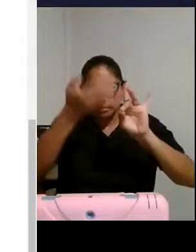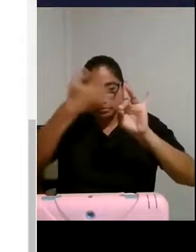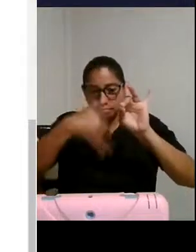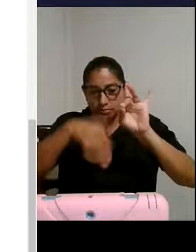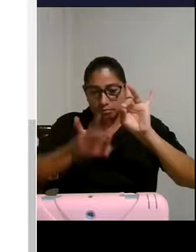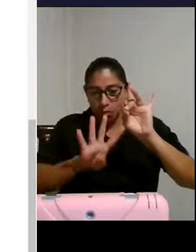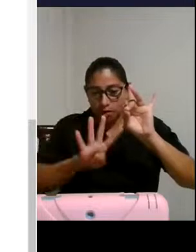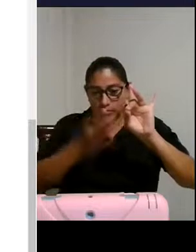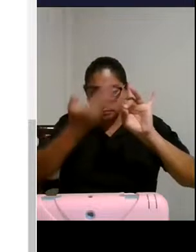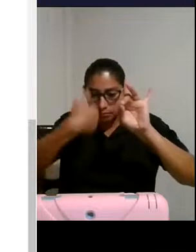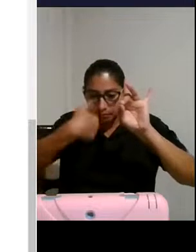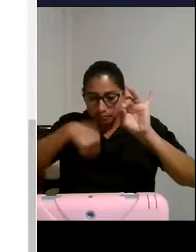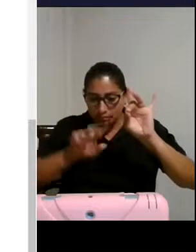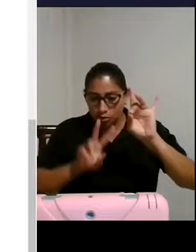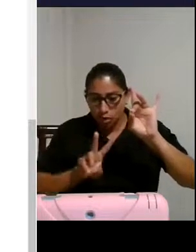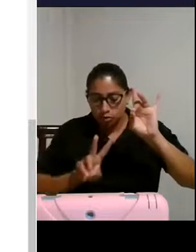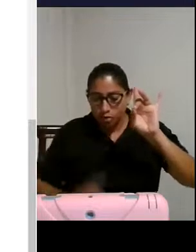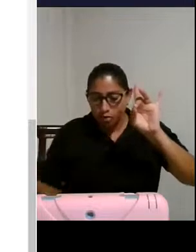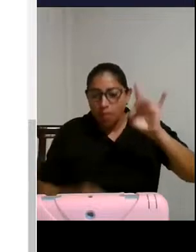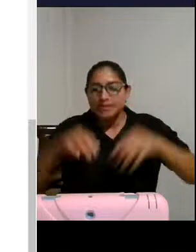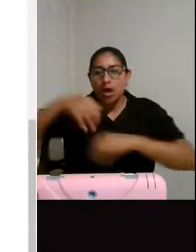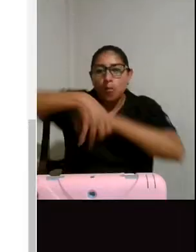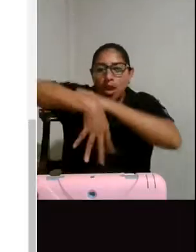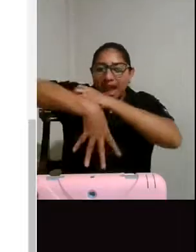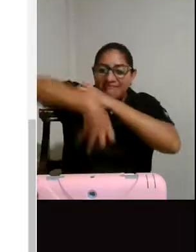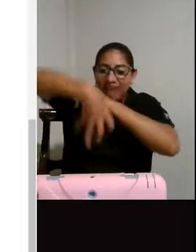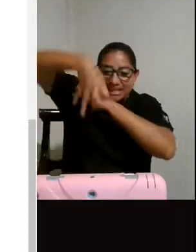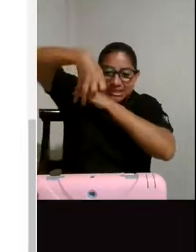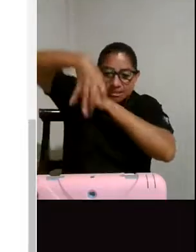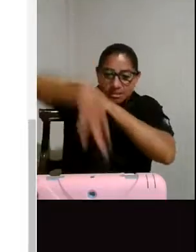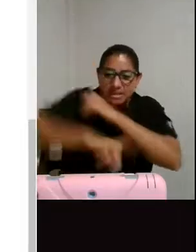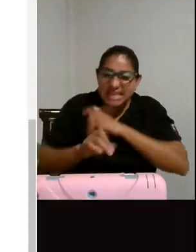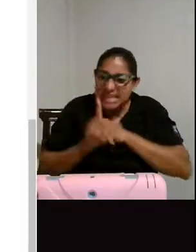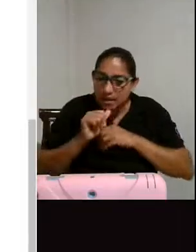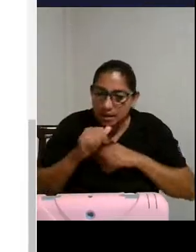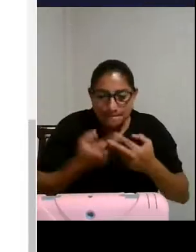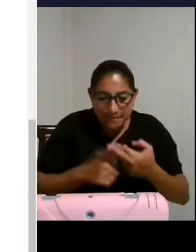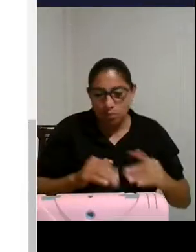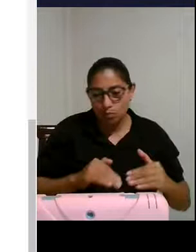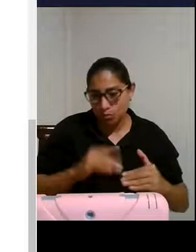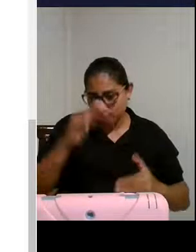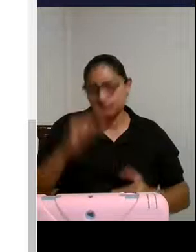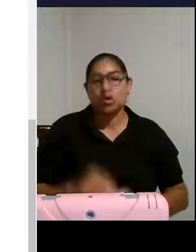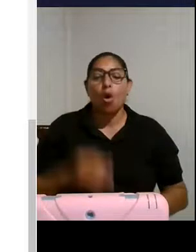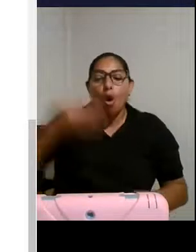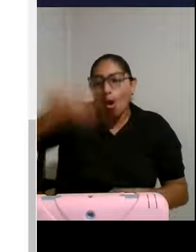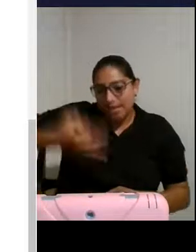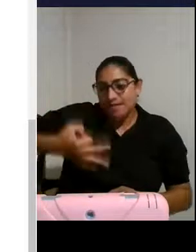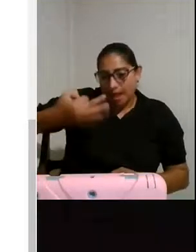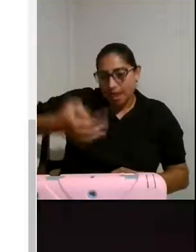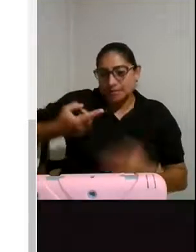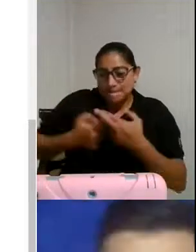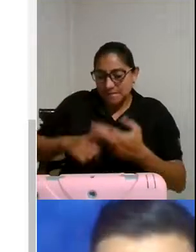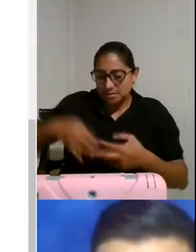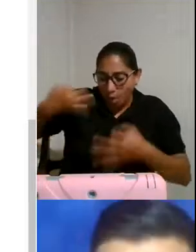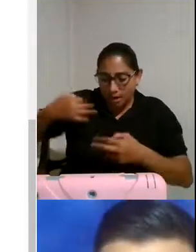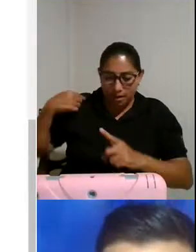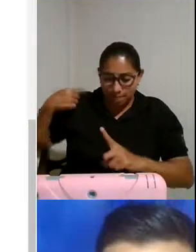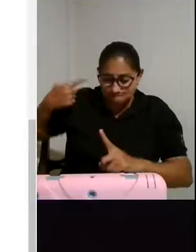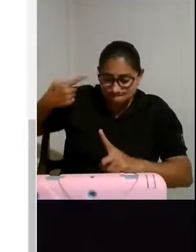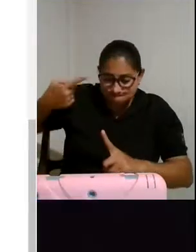las derivadas utilizando la definición original, digamos, que se